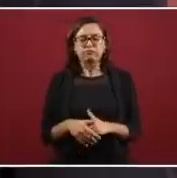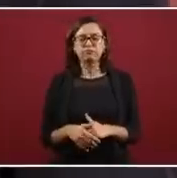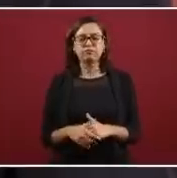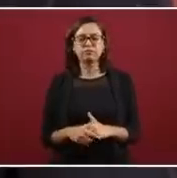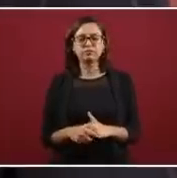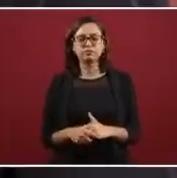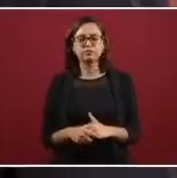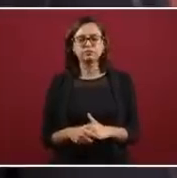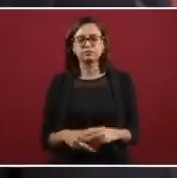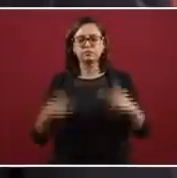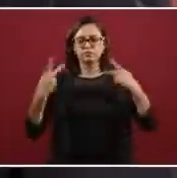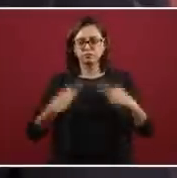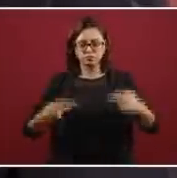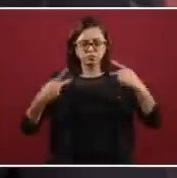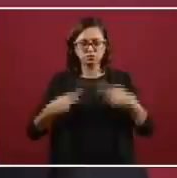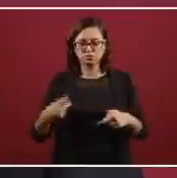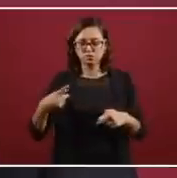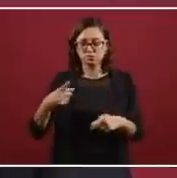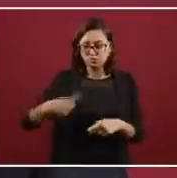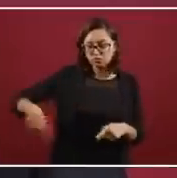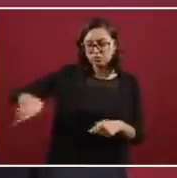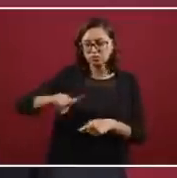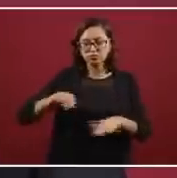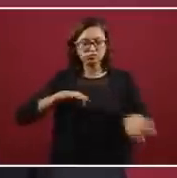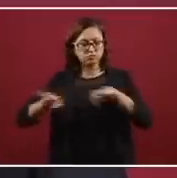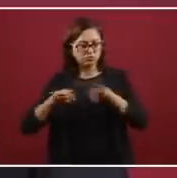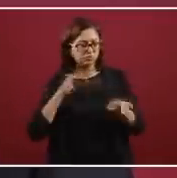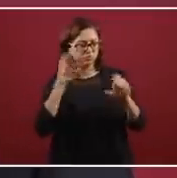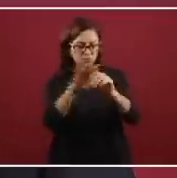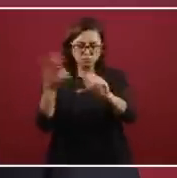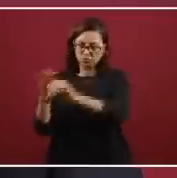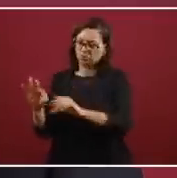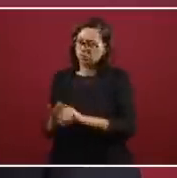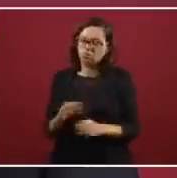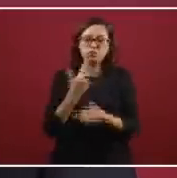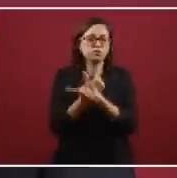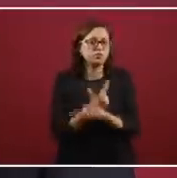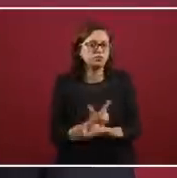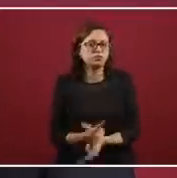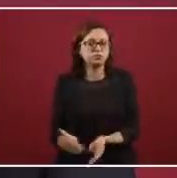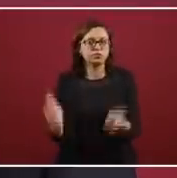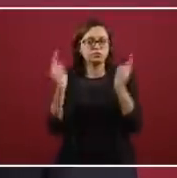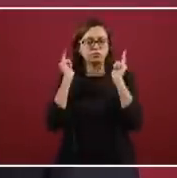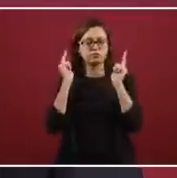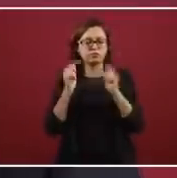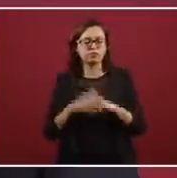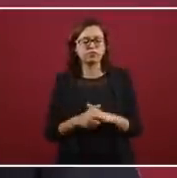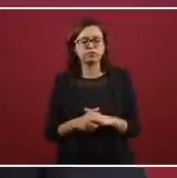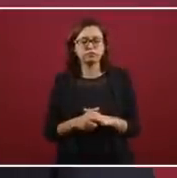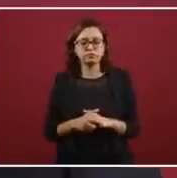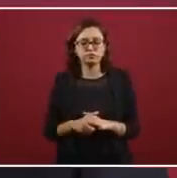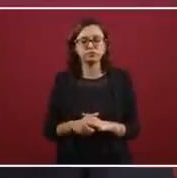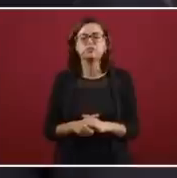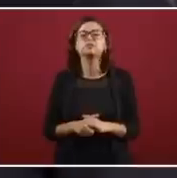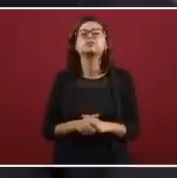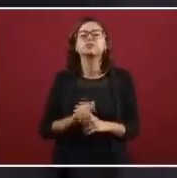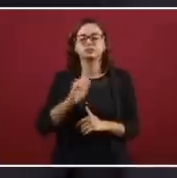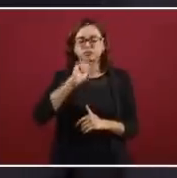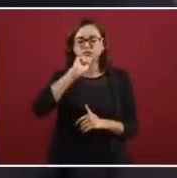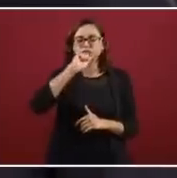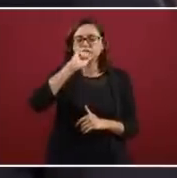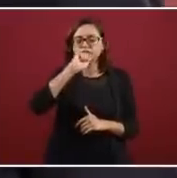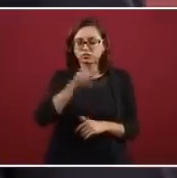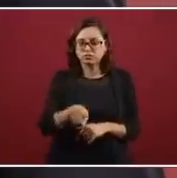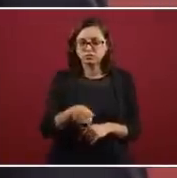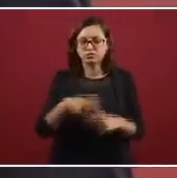los trabajadores van a elegir libremente a sus representantes. También es un